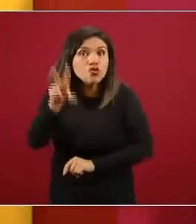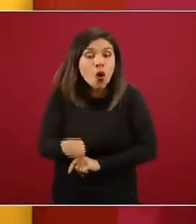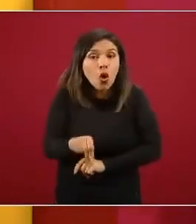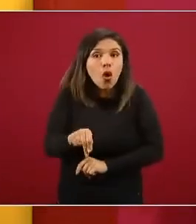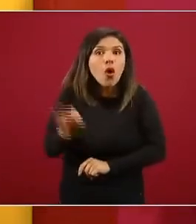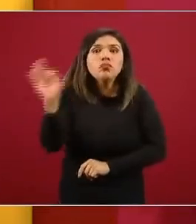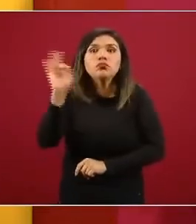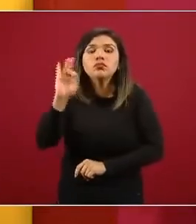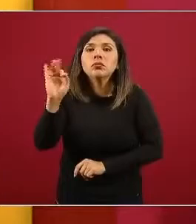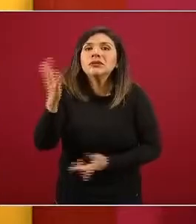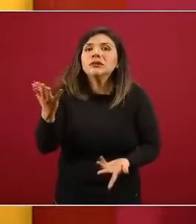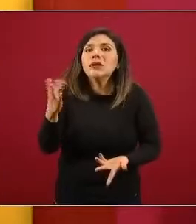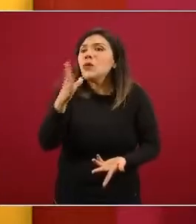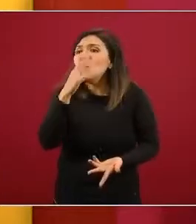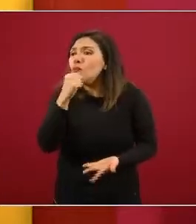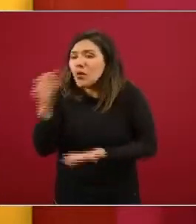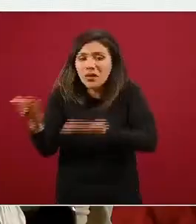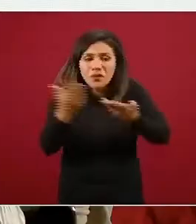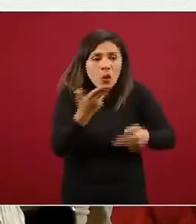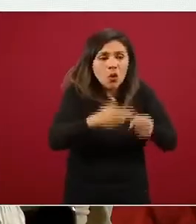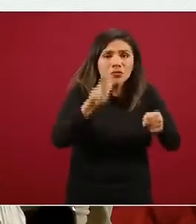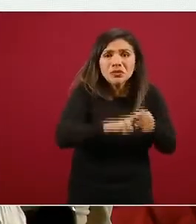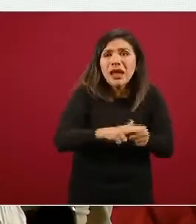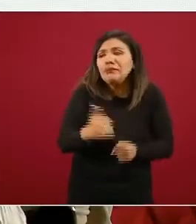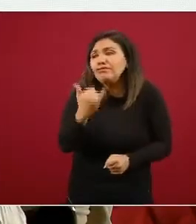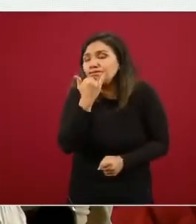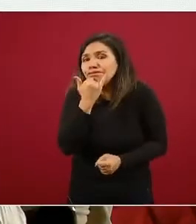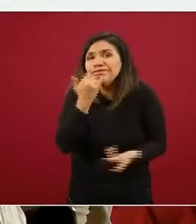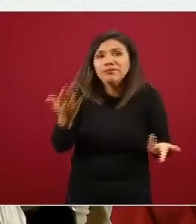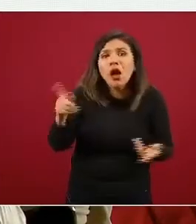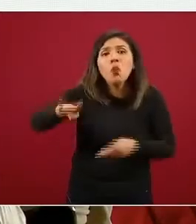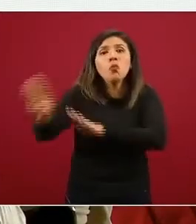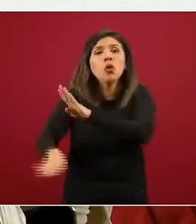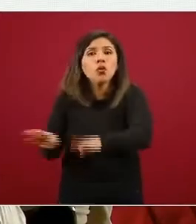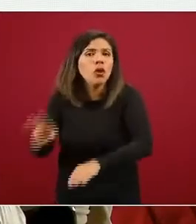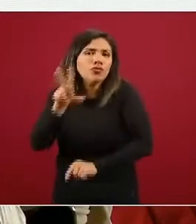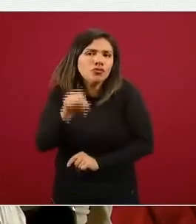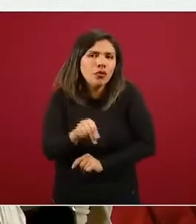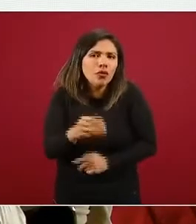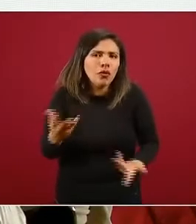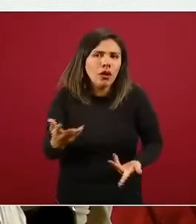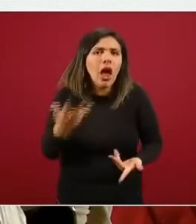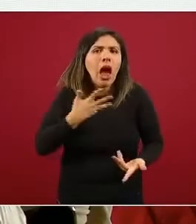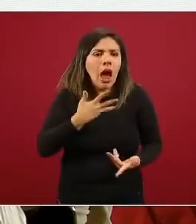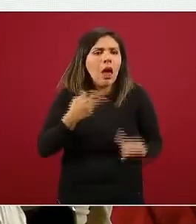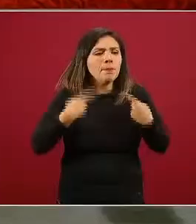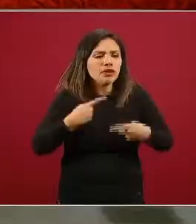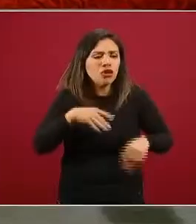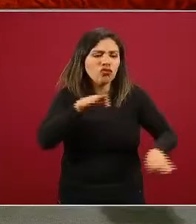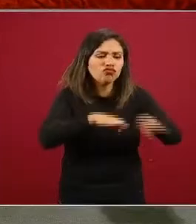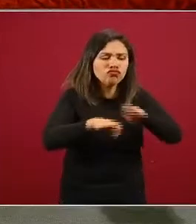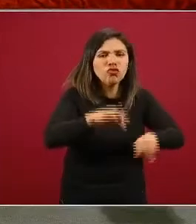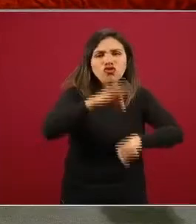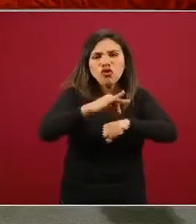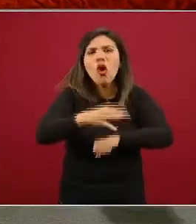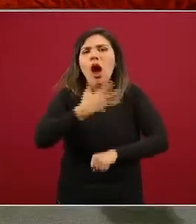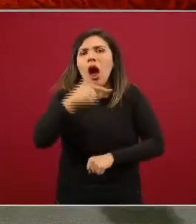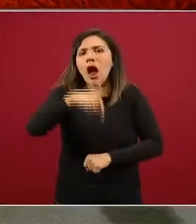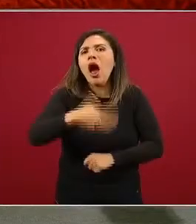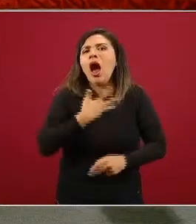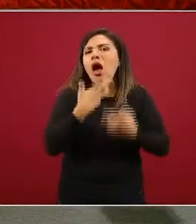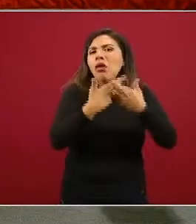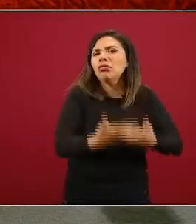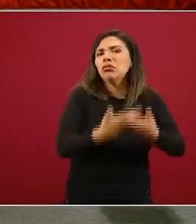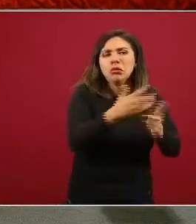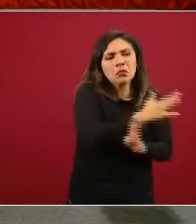una situación en la que no hay una cama de hospital, personal de salud disponible. Y eso es lo que hemos logrado en México a